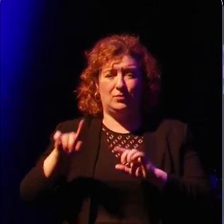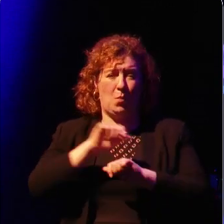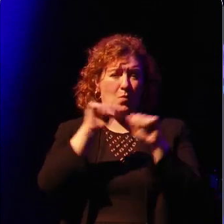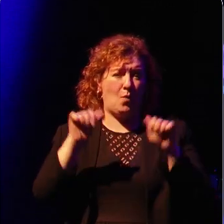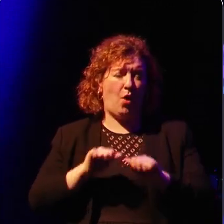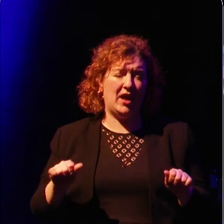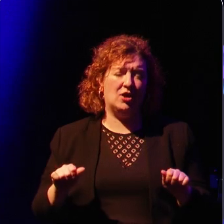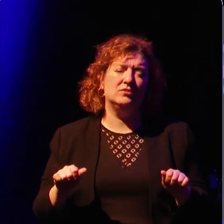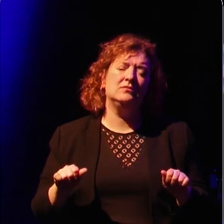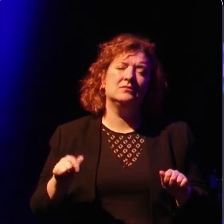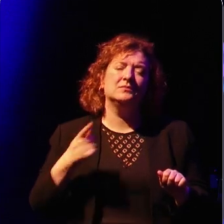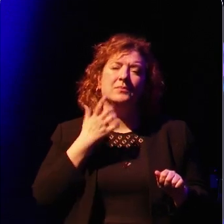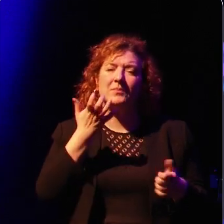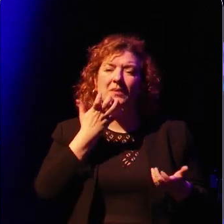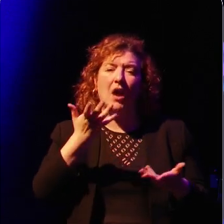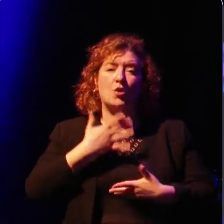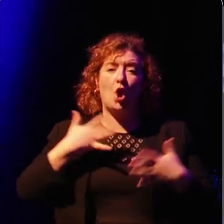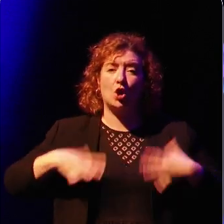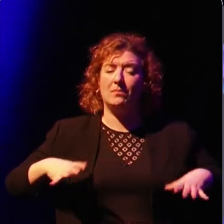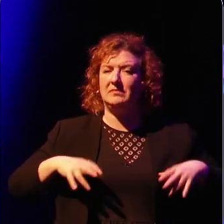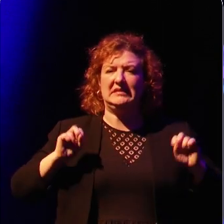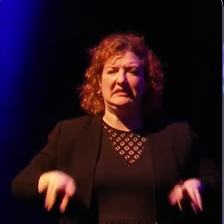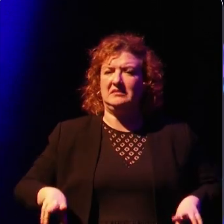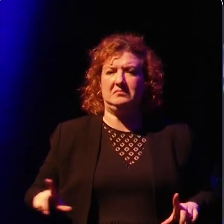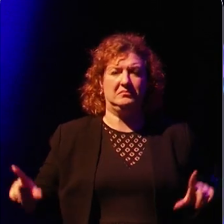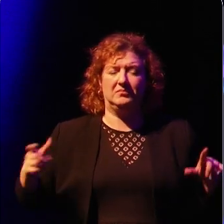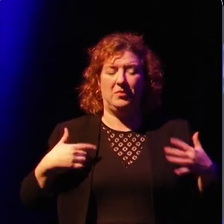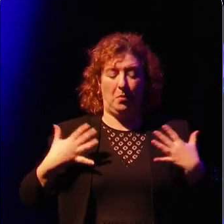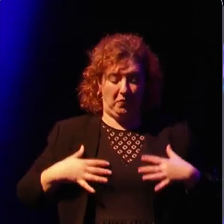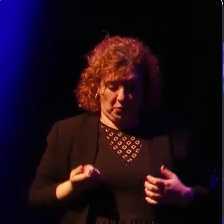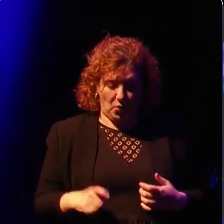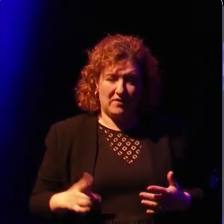de difusión, que te ayuda a probarte la ropa sin necesidad de